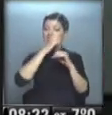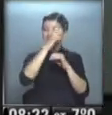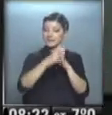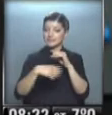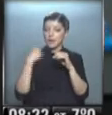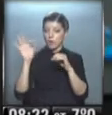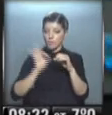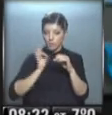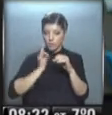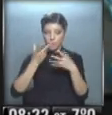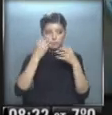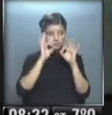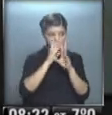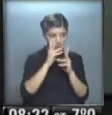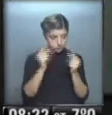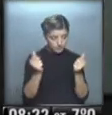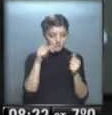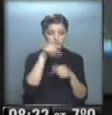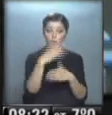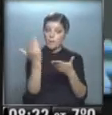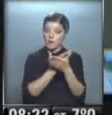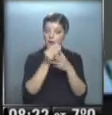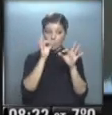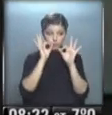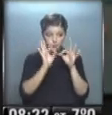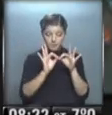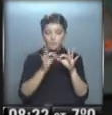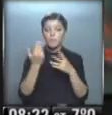la integración, la fabricación, y va a pasar